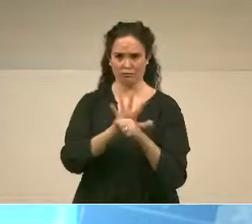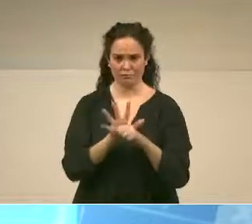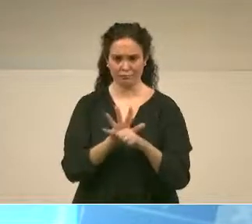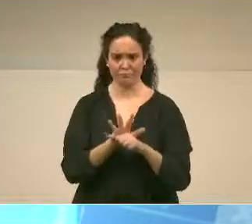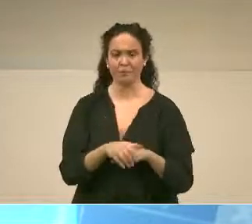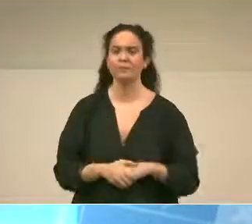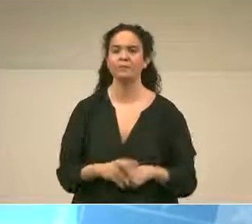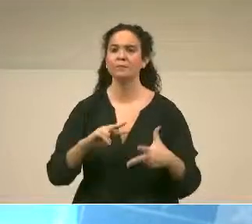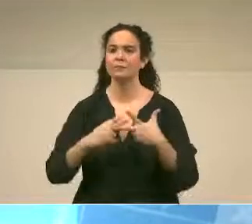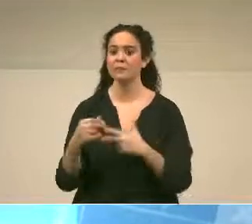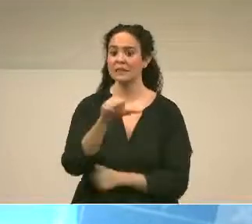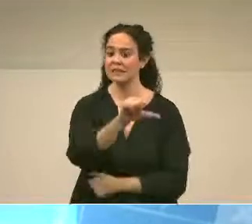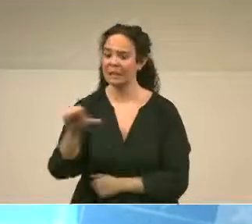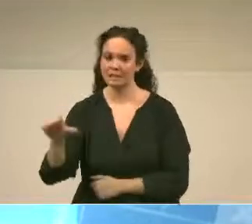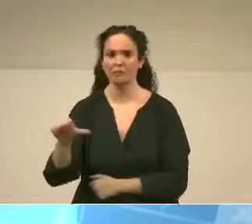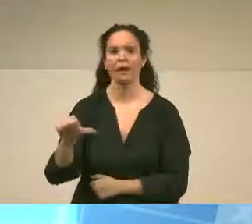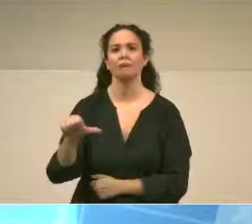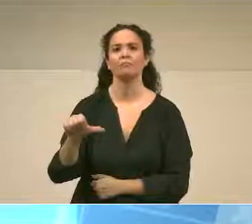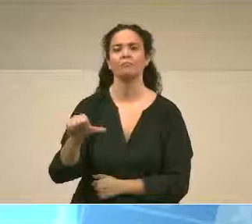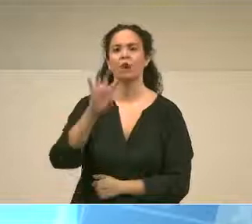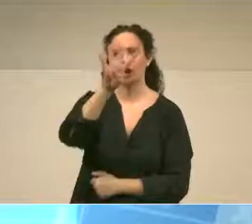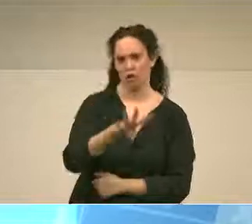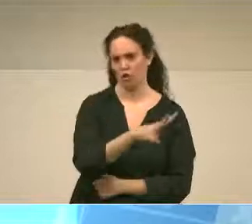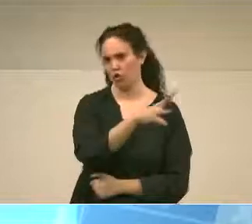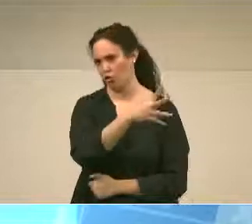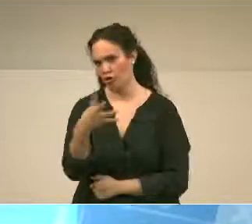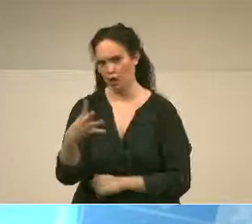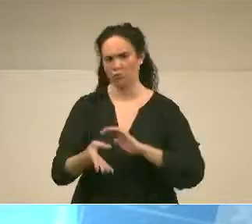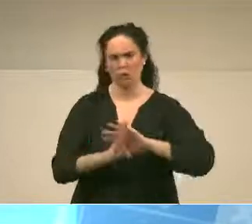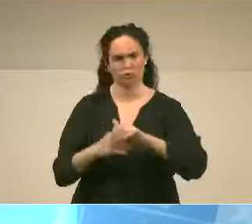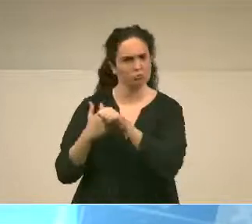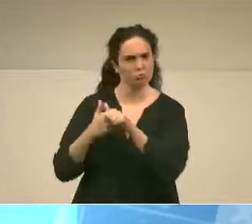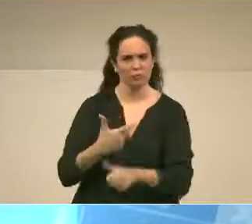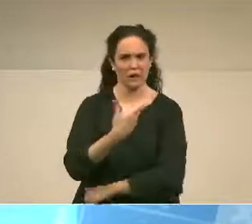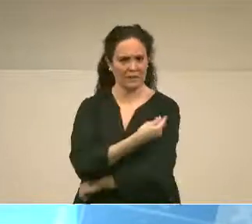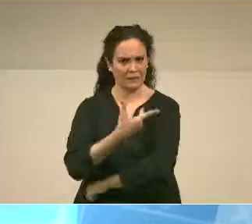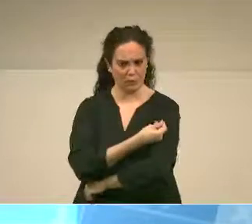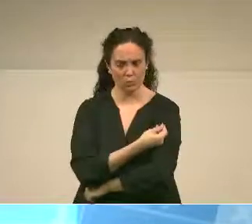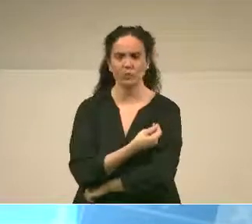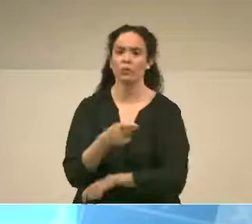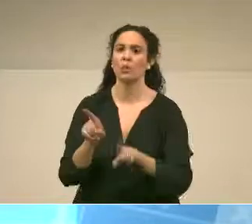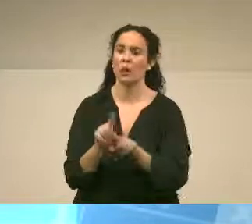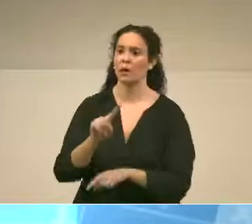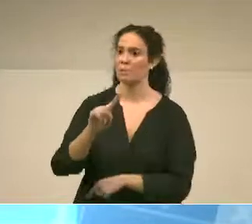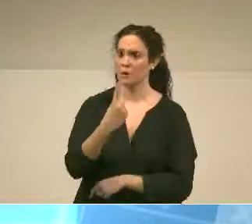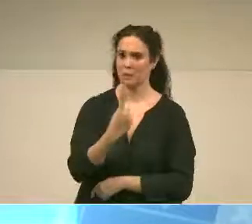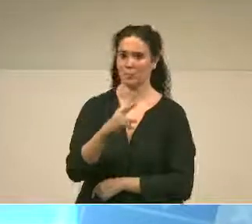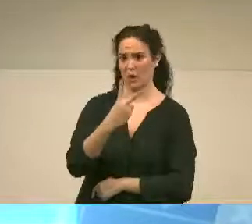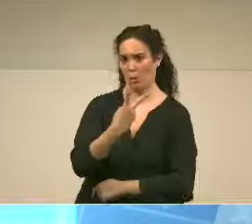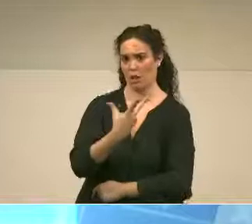txertaketa egutegia betetzen jarraituko dugu. Bigarren dosia eremu soziosanitarioan bermatuz eta lehen